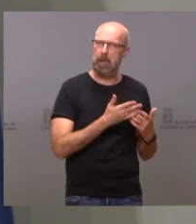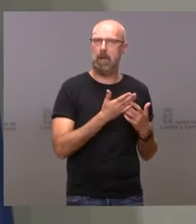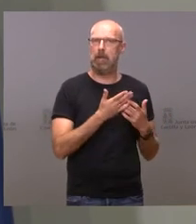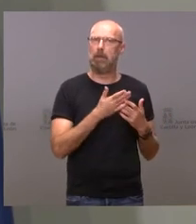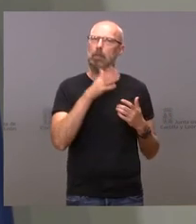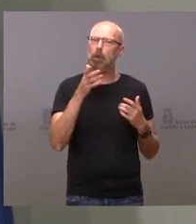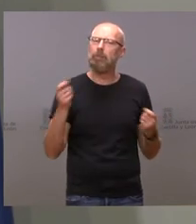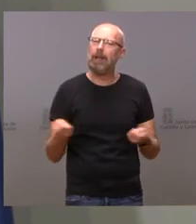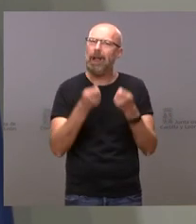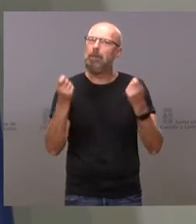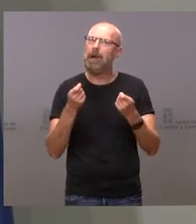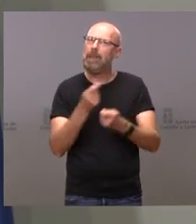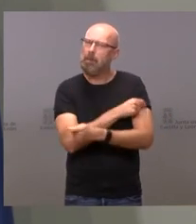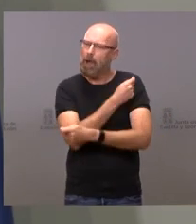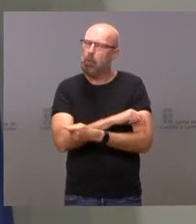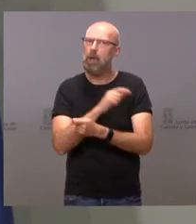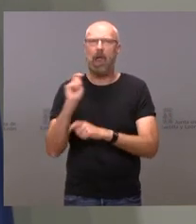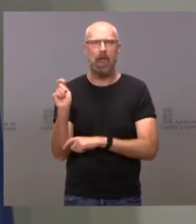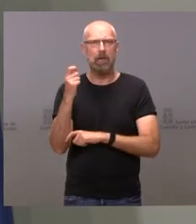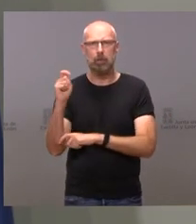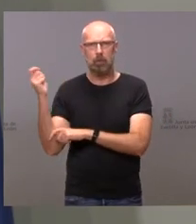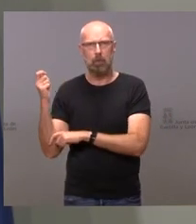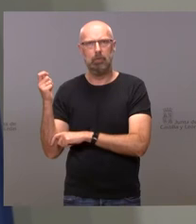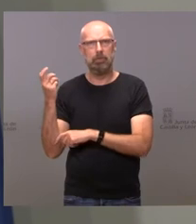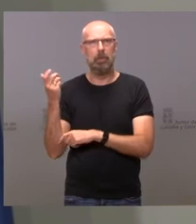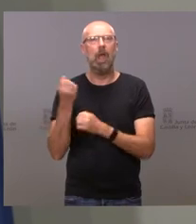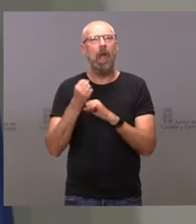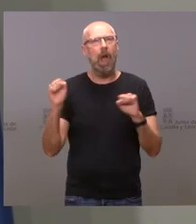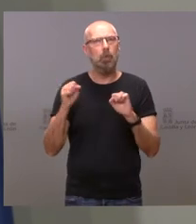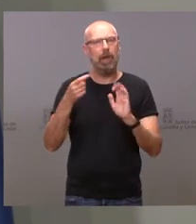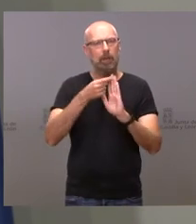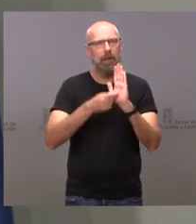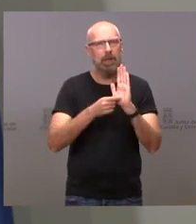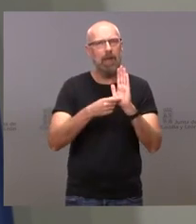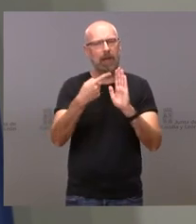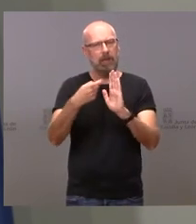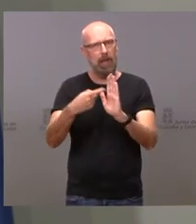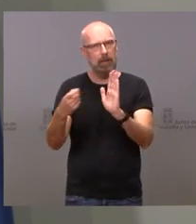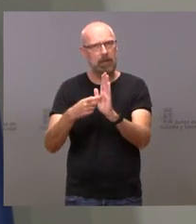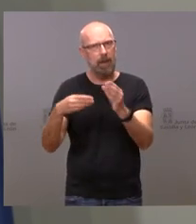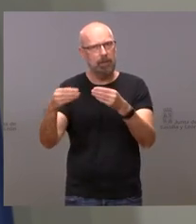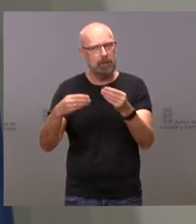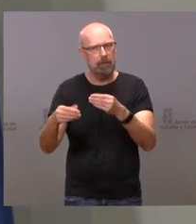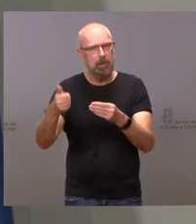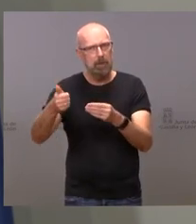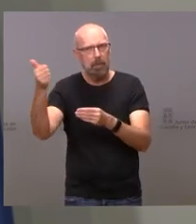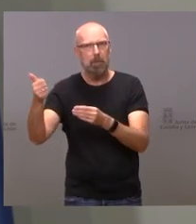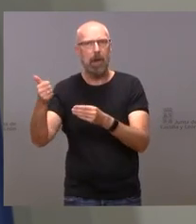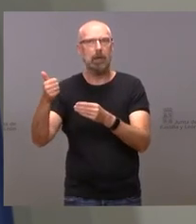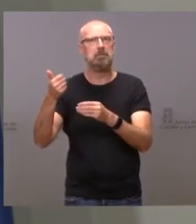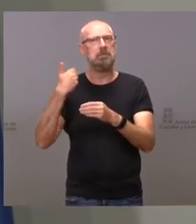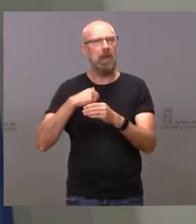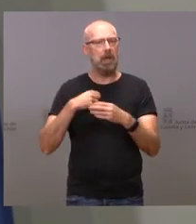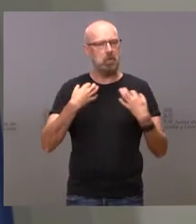pesar de la relajación de medidas, la incidencia sigue disminuyendo. A pesar de la vuelta a la actividad normal, la incidencia